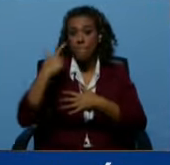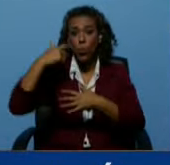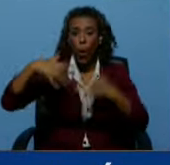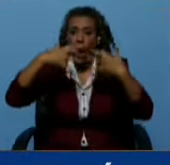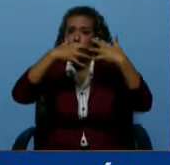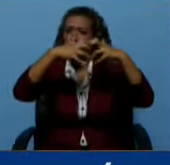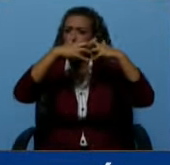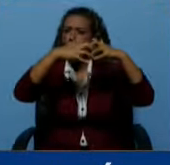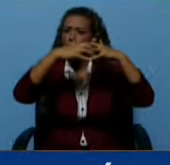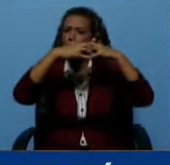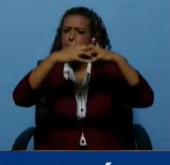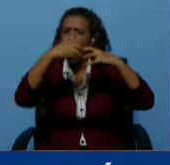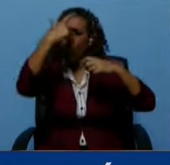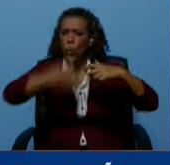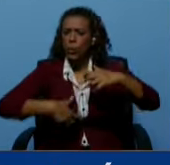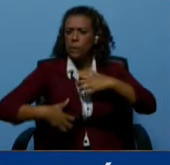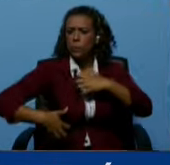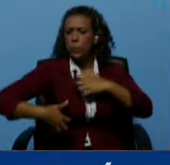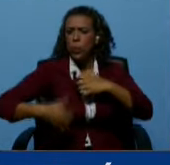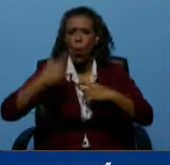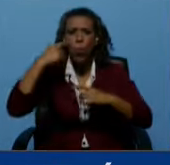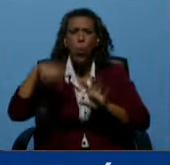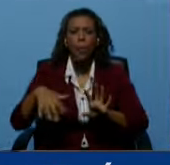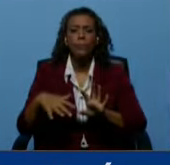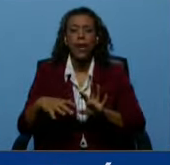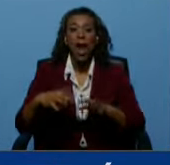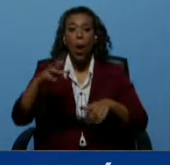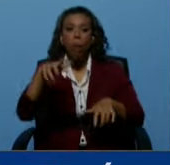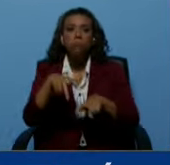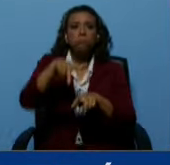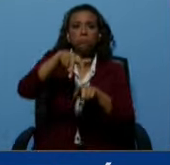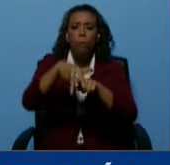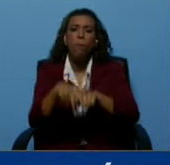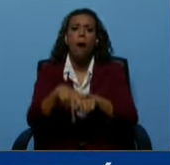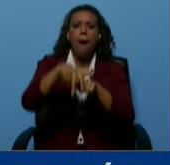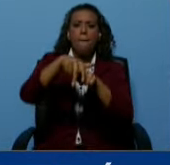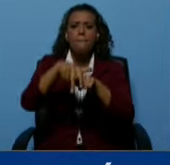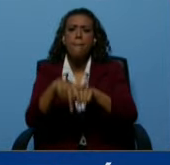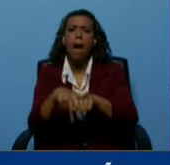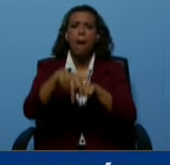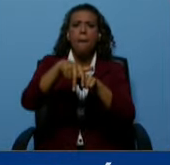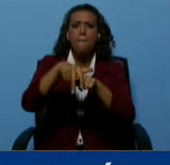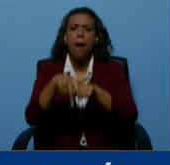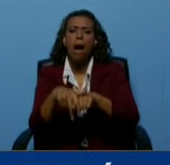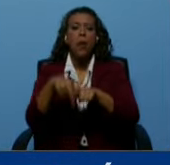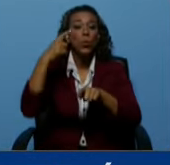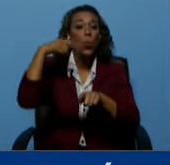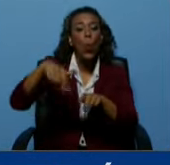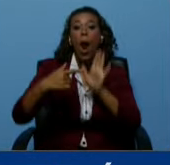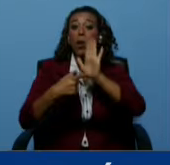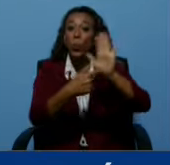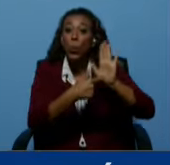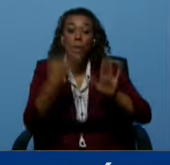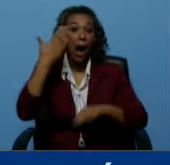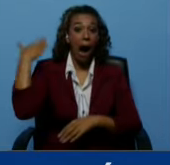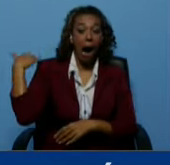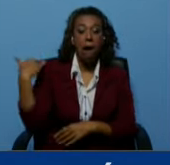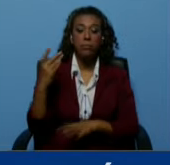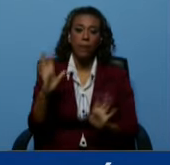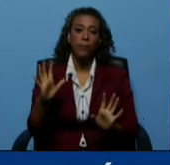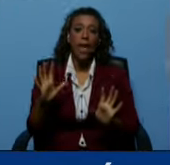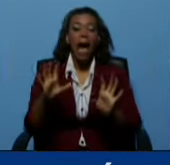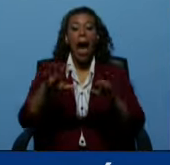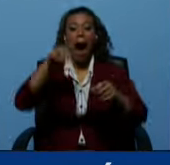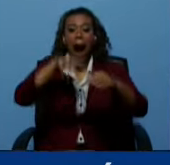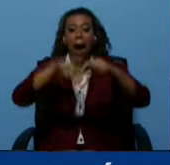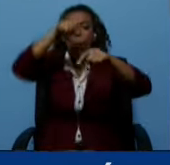un circuito, señor presidente, el cual consta de un zigzag, y estamos utilizando las herramientas que tenemos aquí, que tenemos